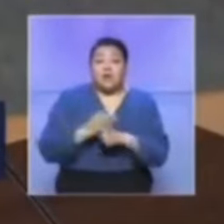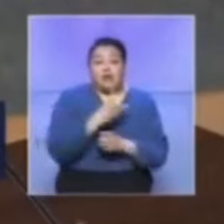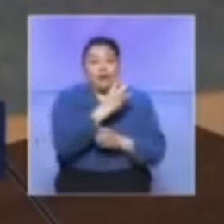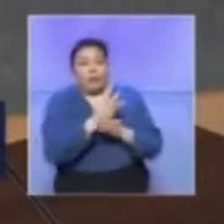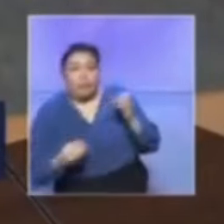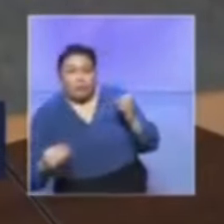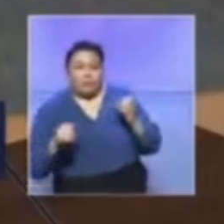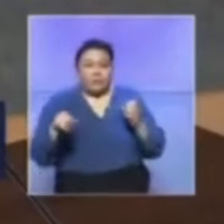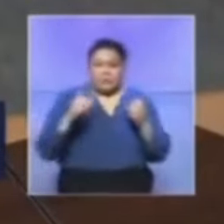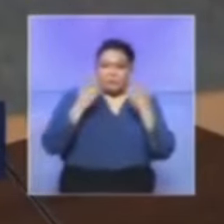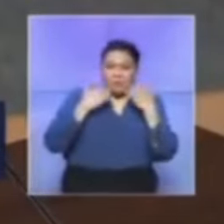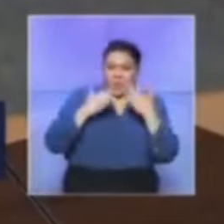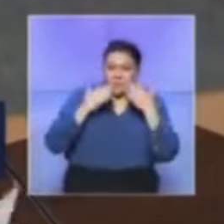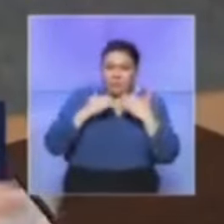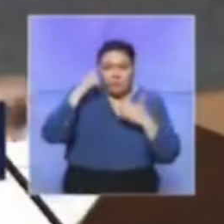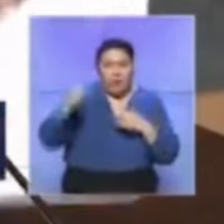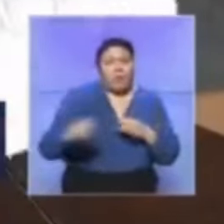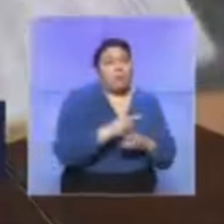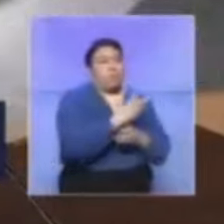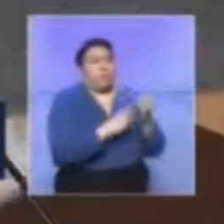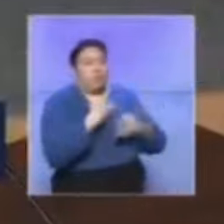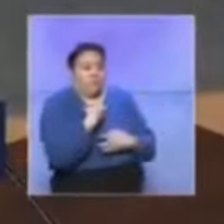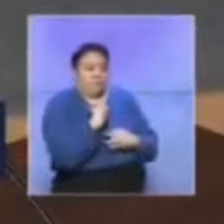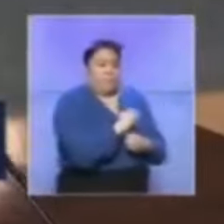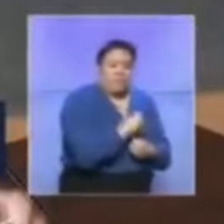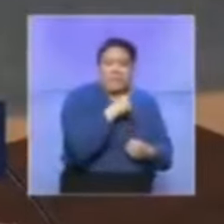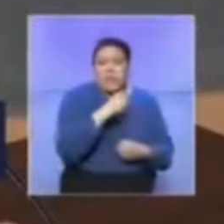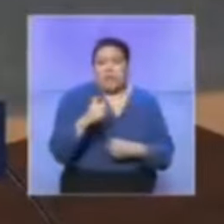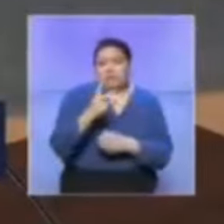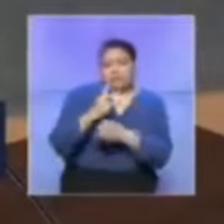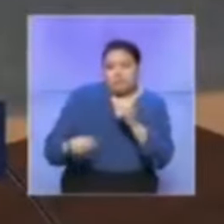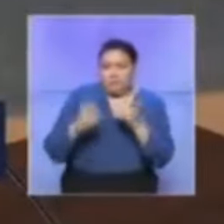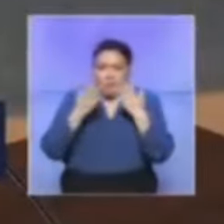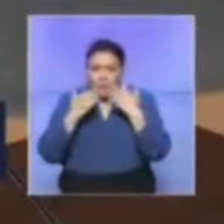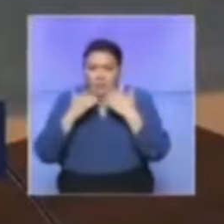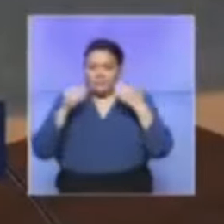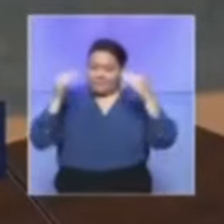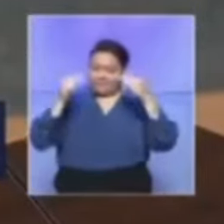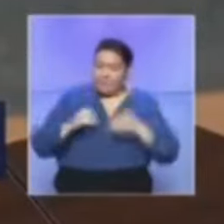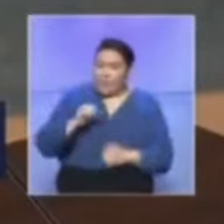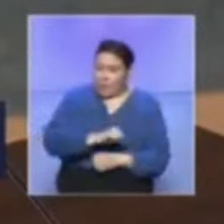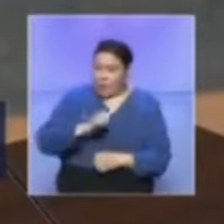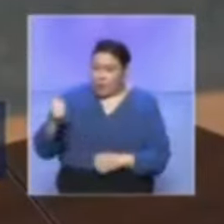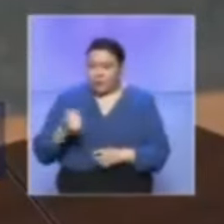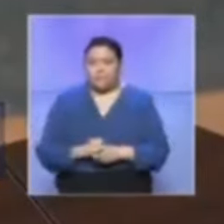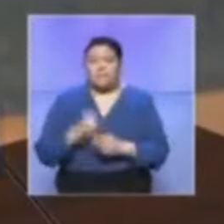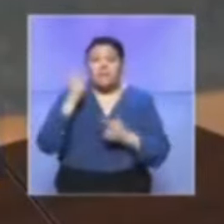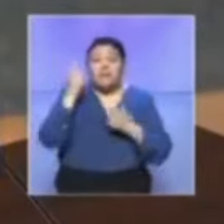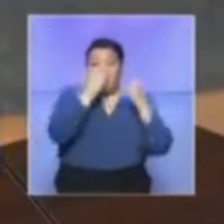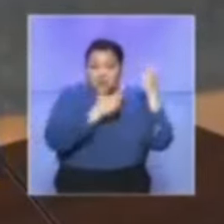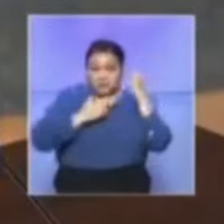de la justicia a fin de evitar ser sujeto a proceso penal. A continuación, me refiero al recurso de